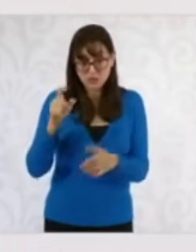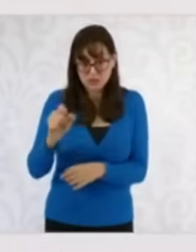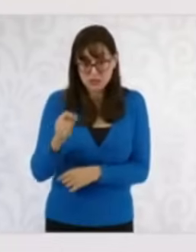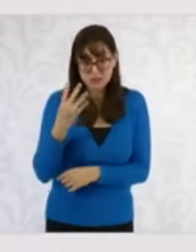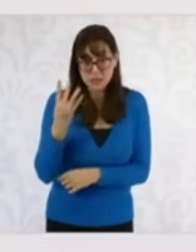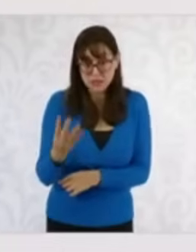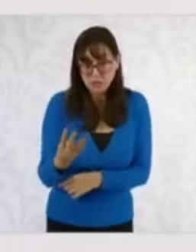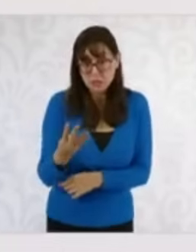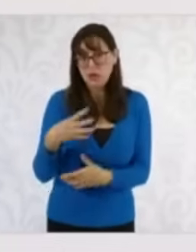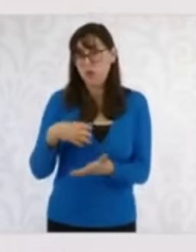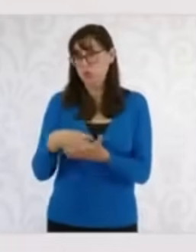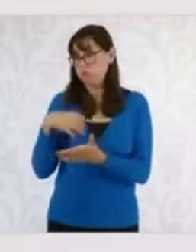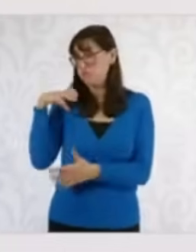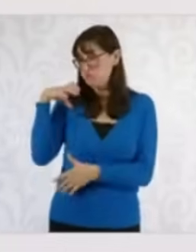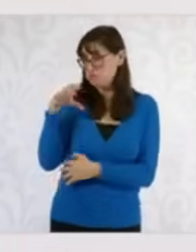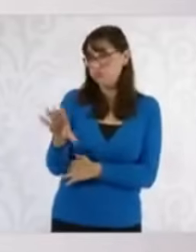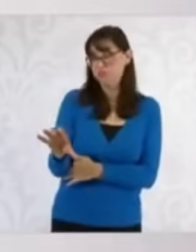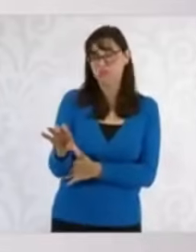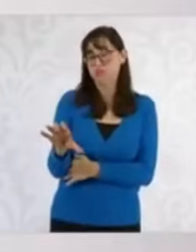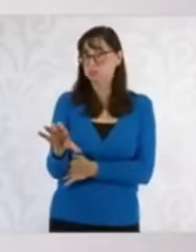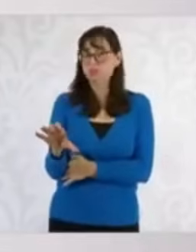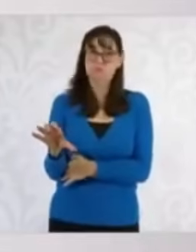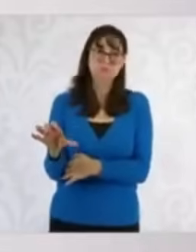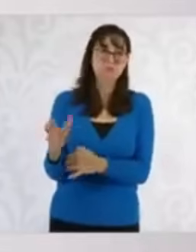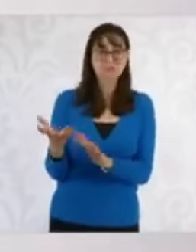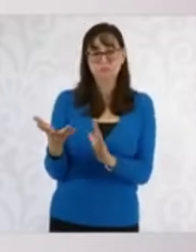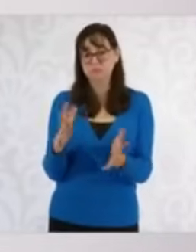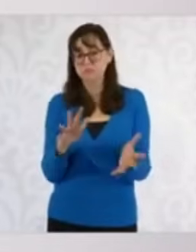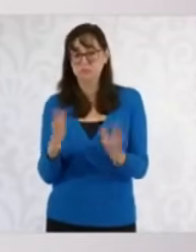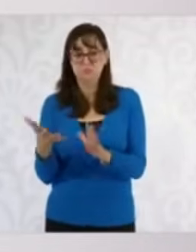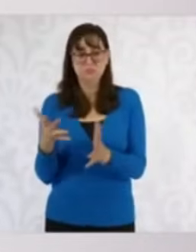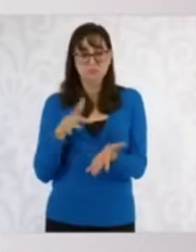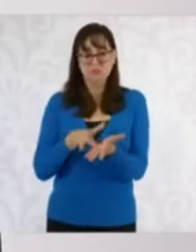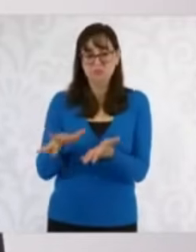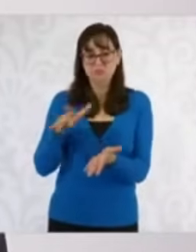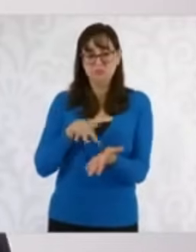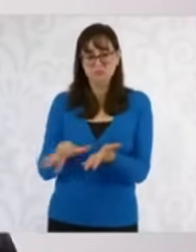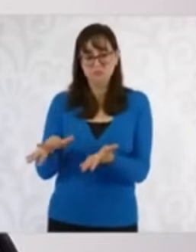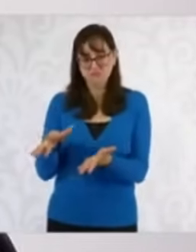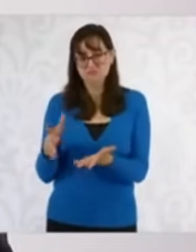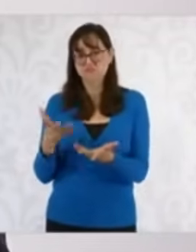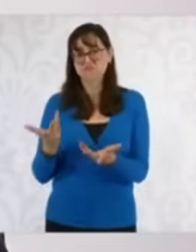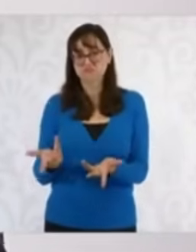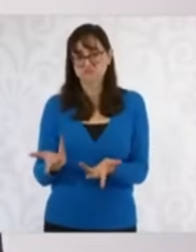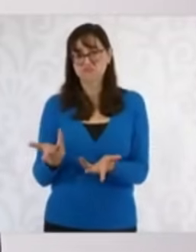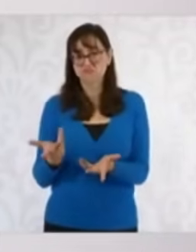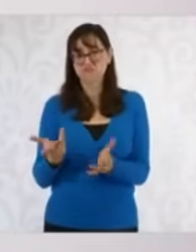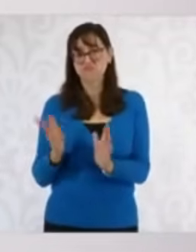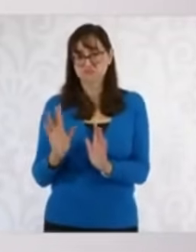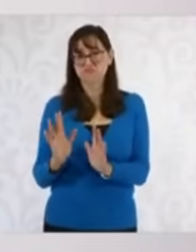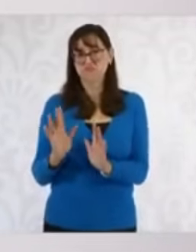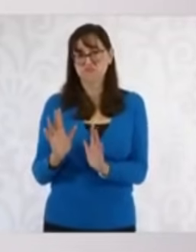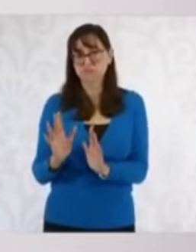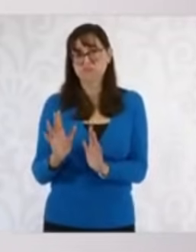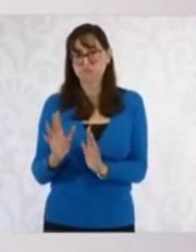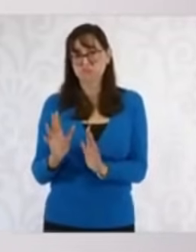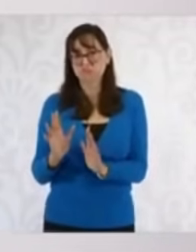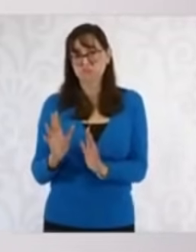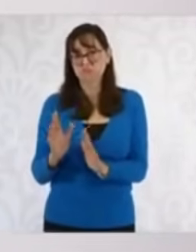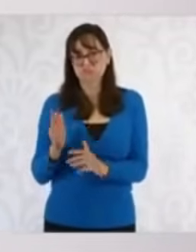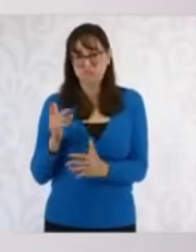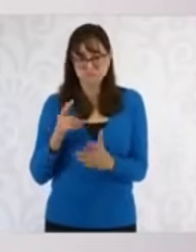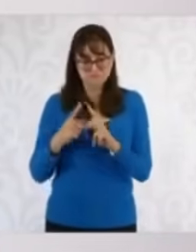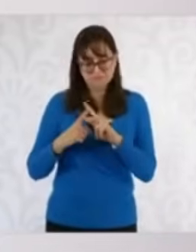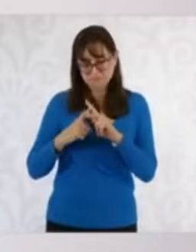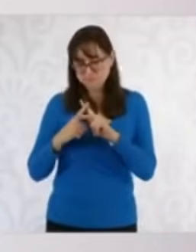hubo una partida, una línea presupuestal para las amortizaciones de Pemex. Estamos considerando todas las opciones y